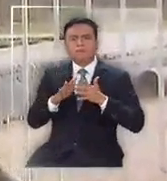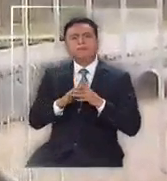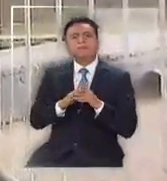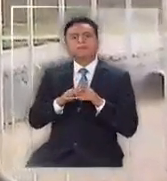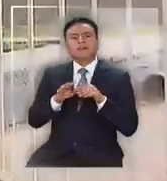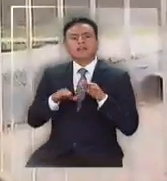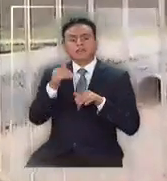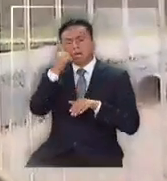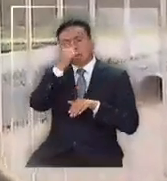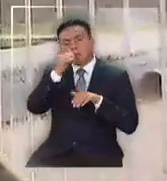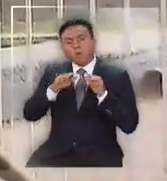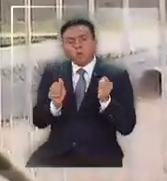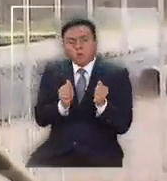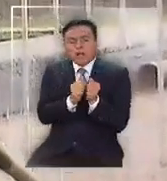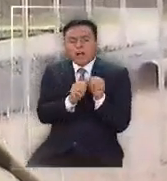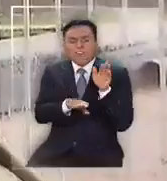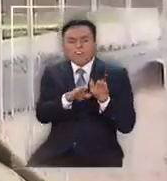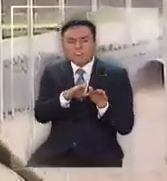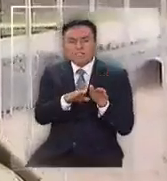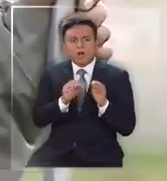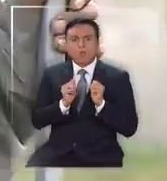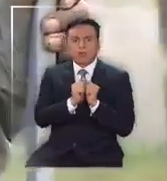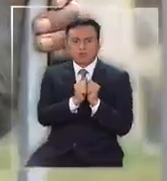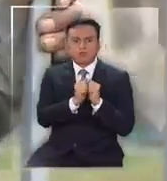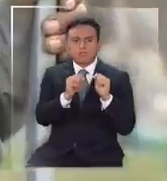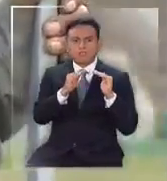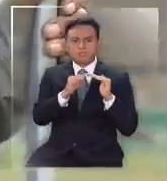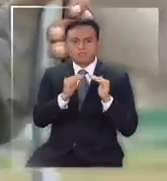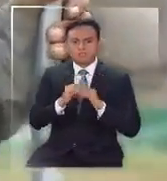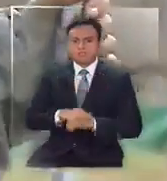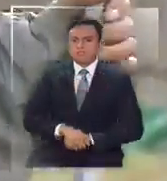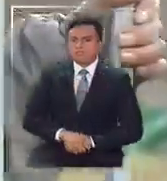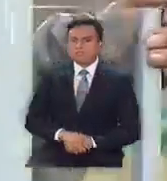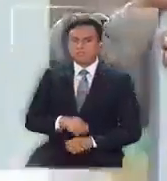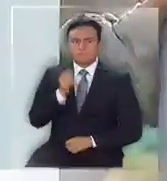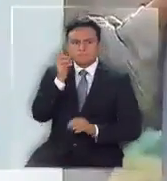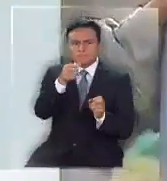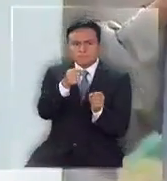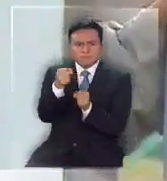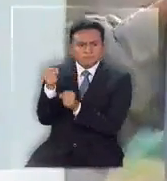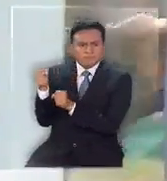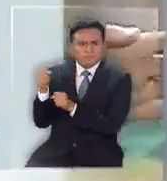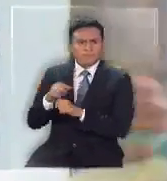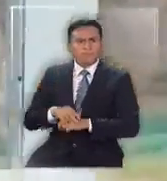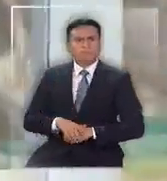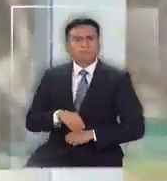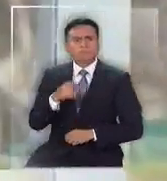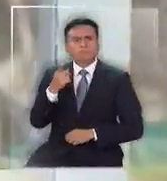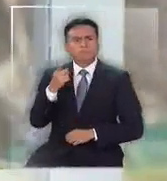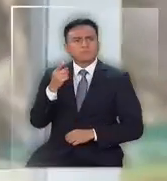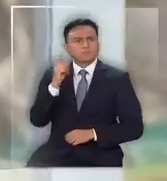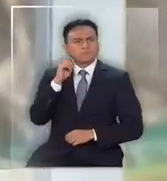quedaba esporádicamente con él para acompañarlo aquí en su domicilio. ¿La vecina dice que se dio un disparo a las 8 de la mañana?